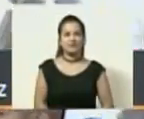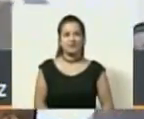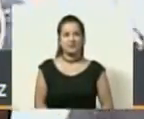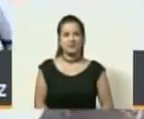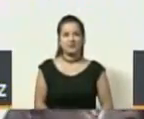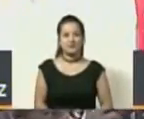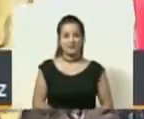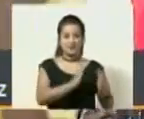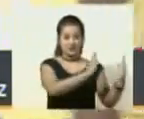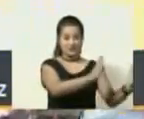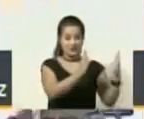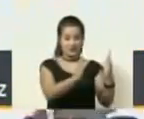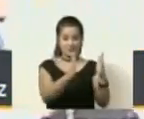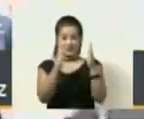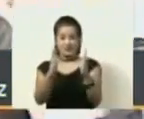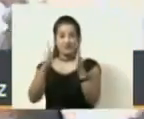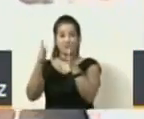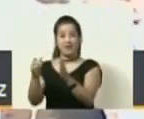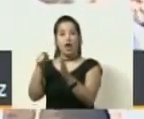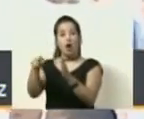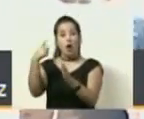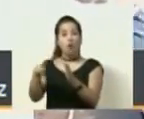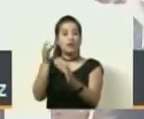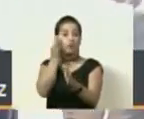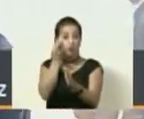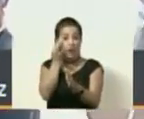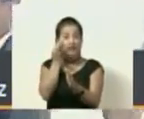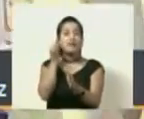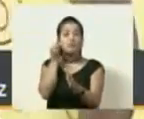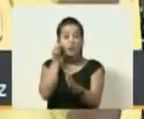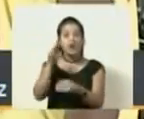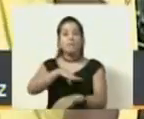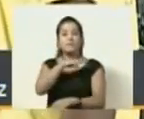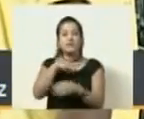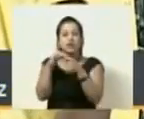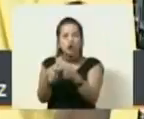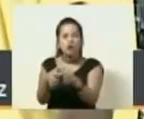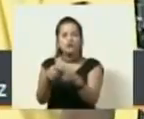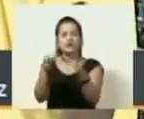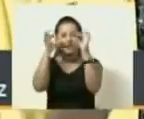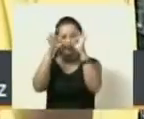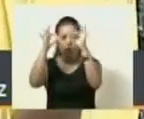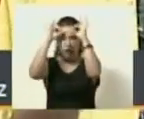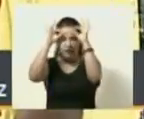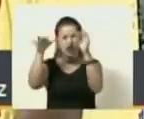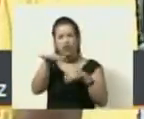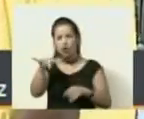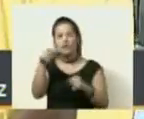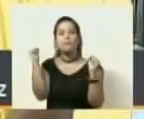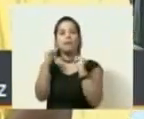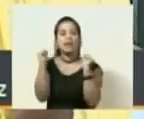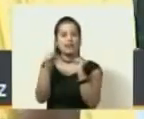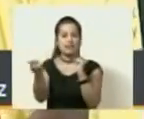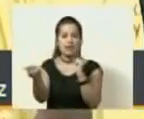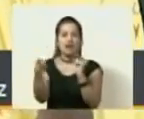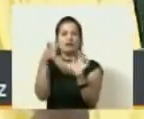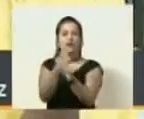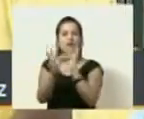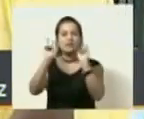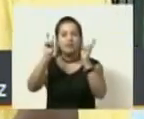Ciudadana Carolimar Avendaño Rumbos, micromisión Simón Rodríguez, del Estado Mérida, del área